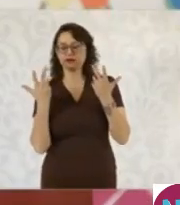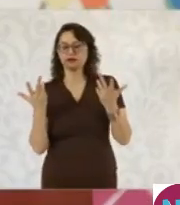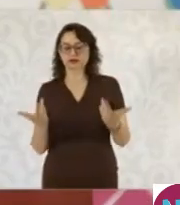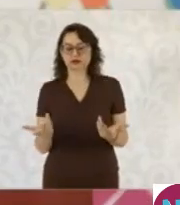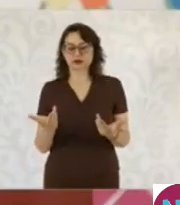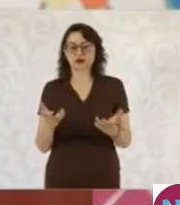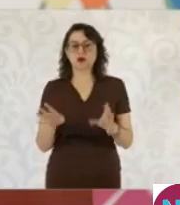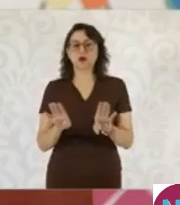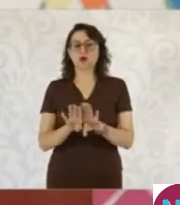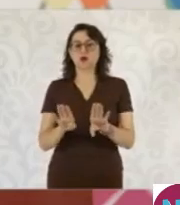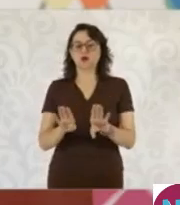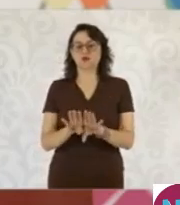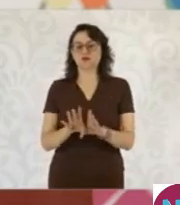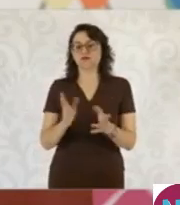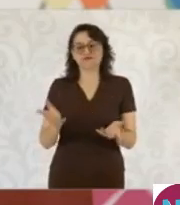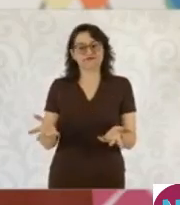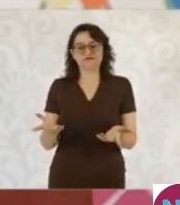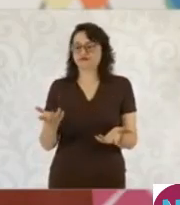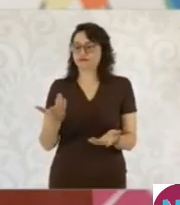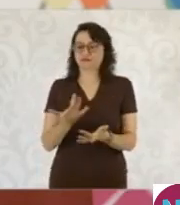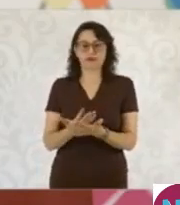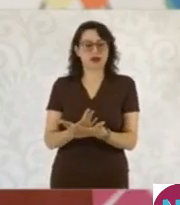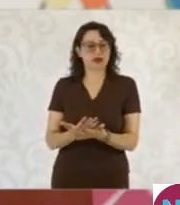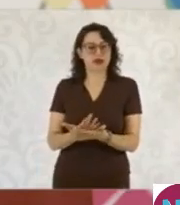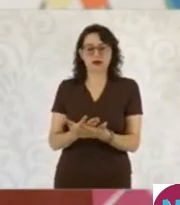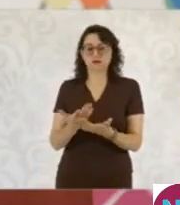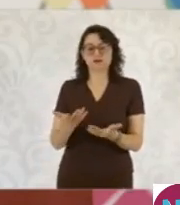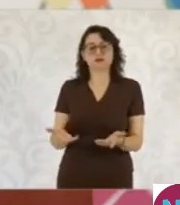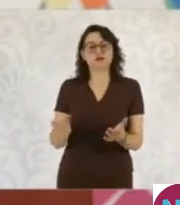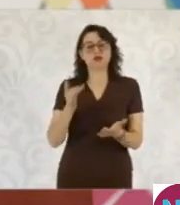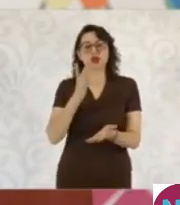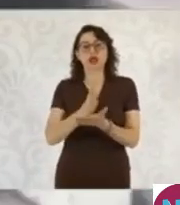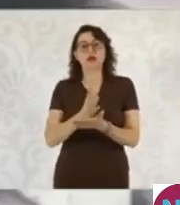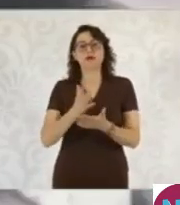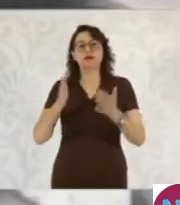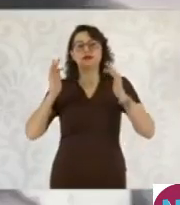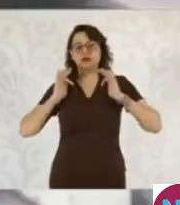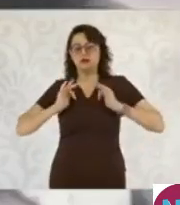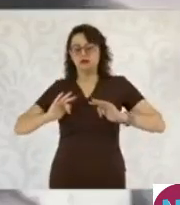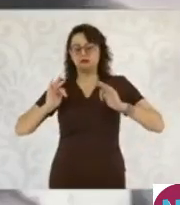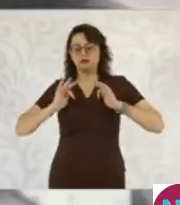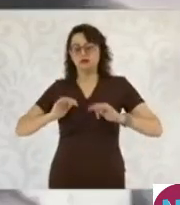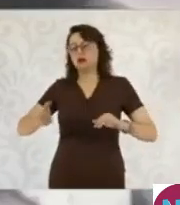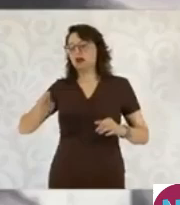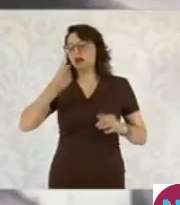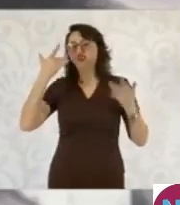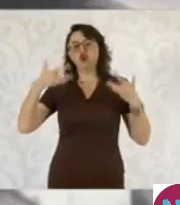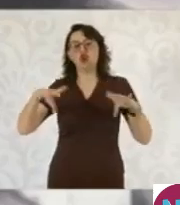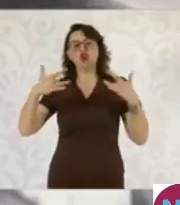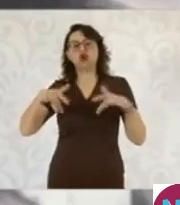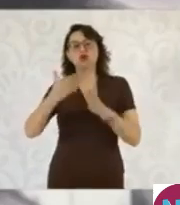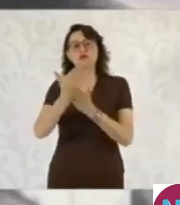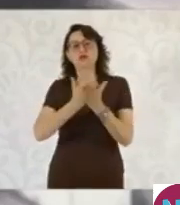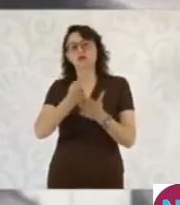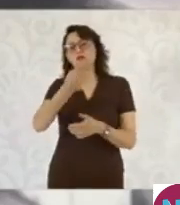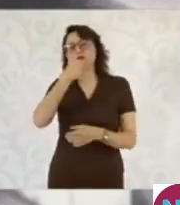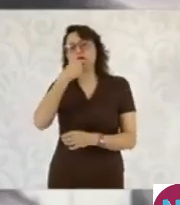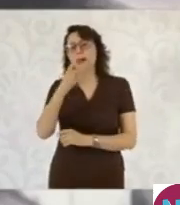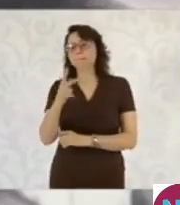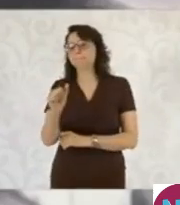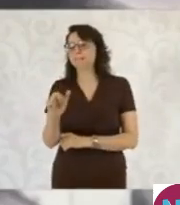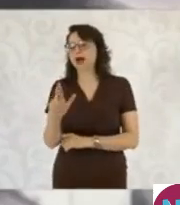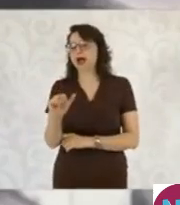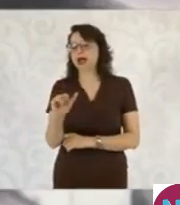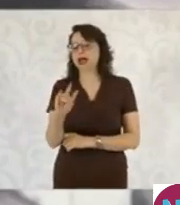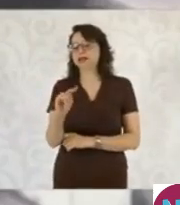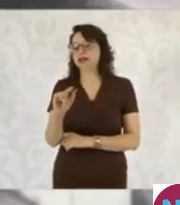es sintomático, fundamentalmente paracetamol e hidratación. Y lo que importa cuando alguien está en